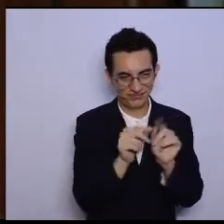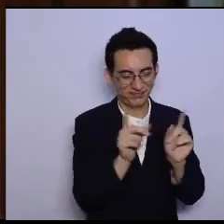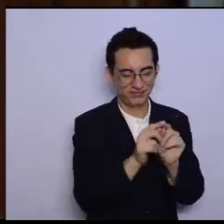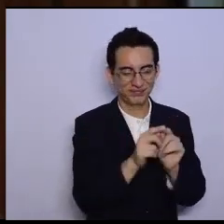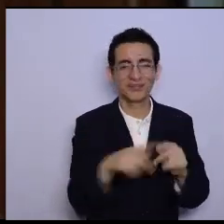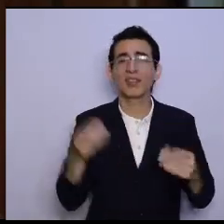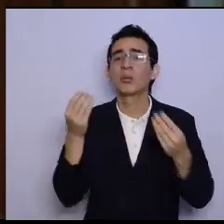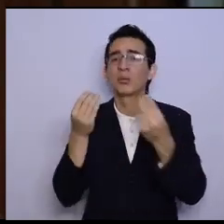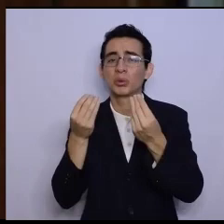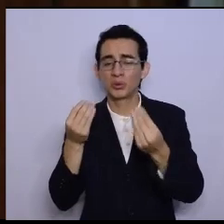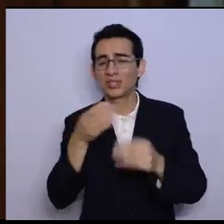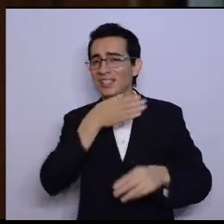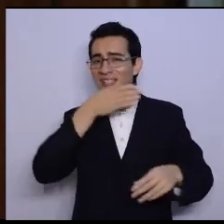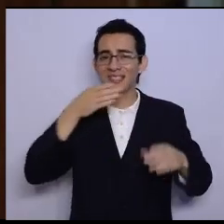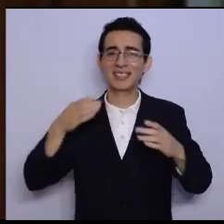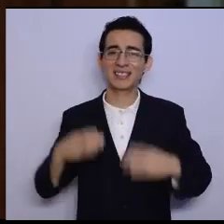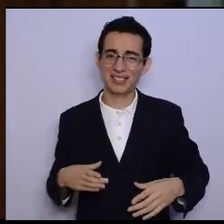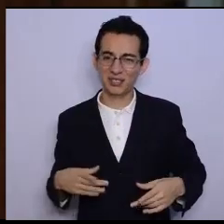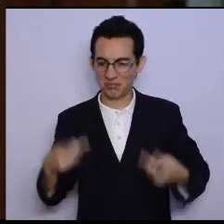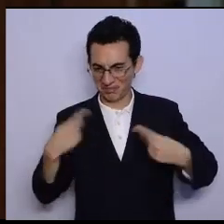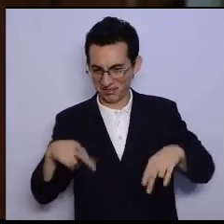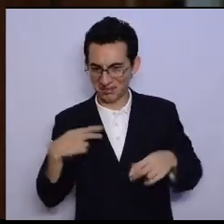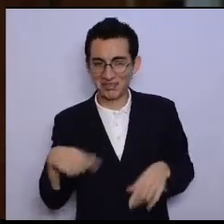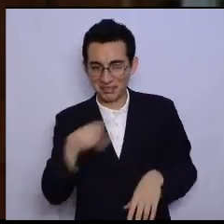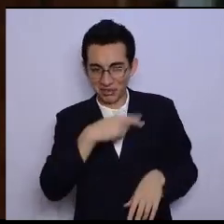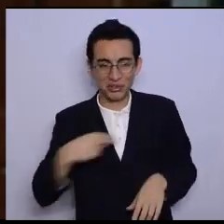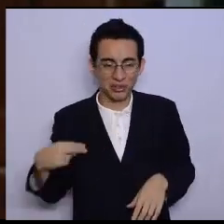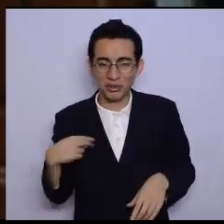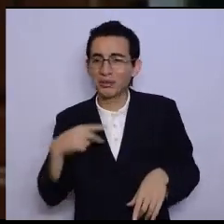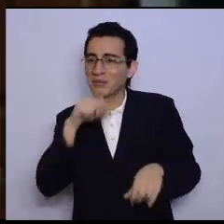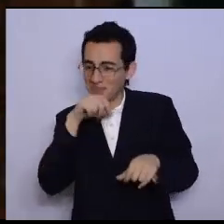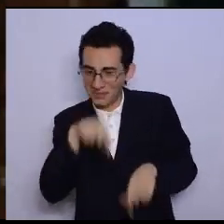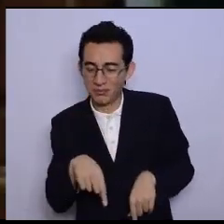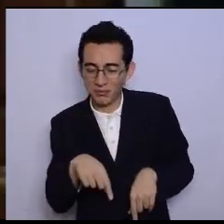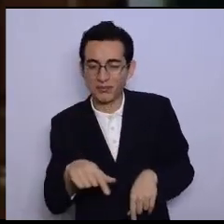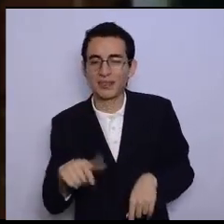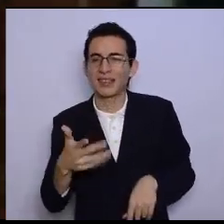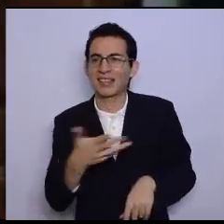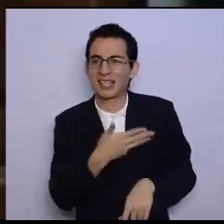muchos cristianos, muchos de nosotros, tenemos una fe